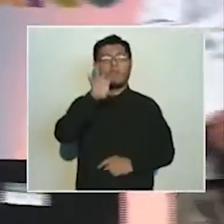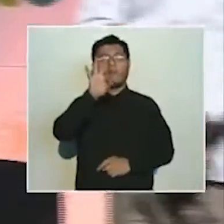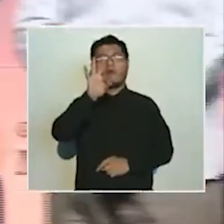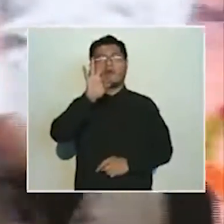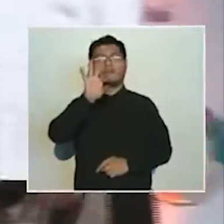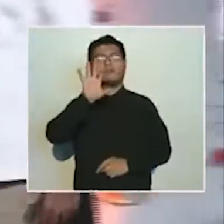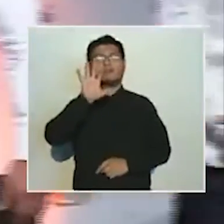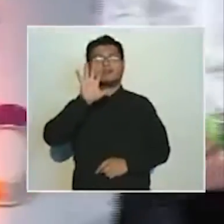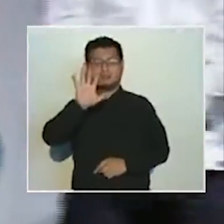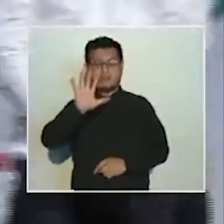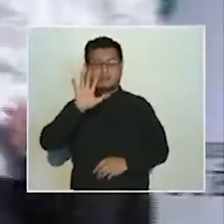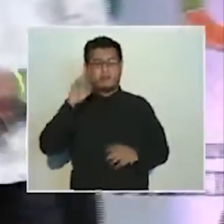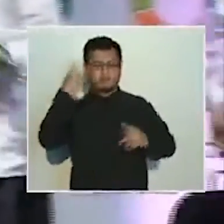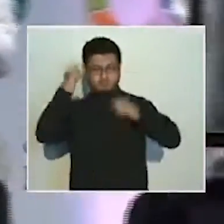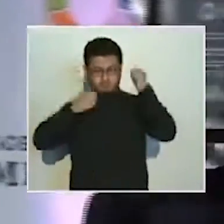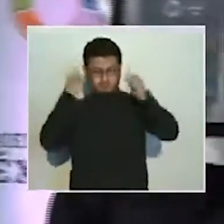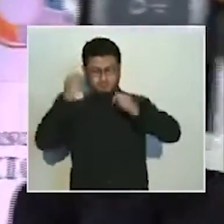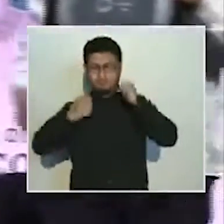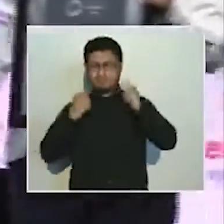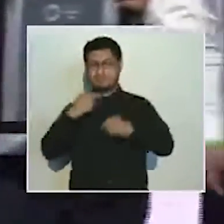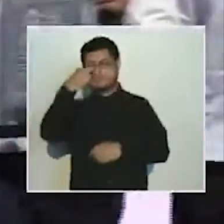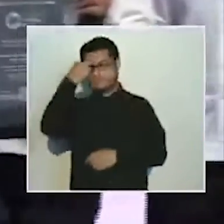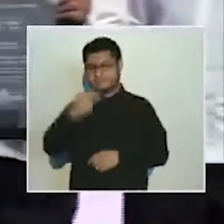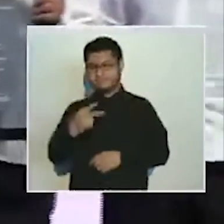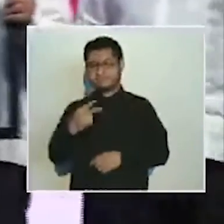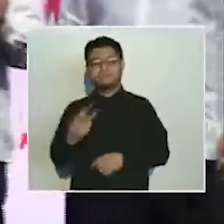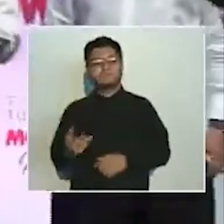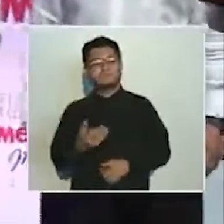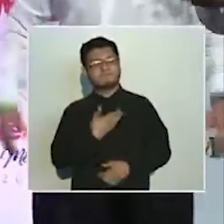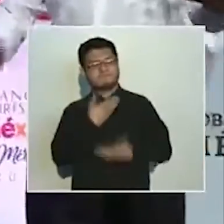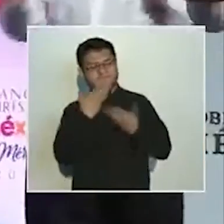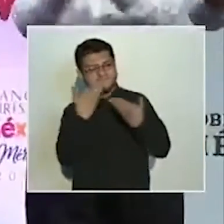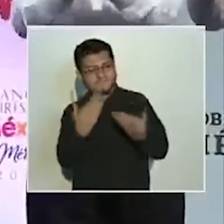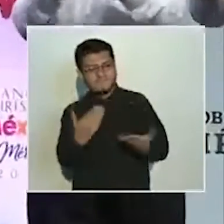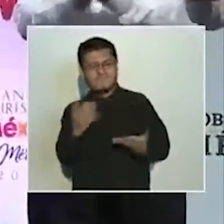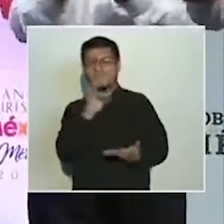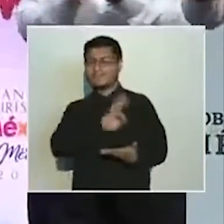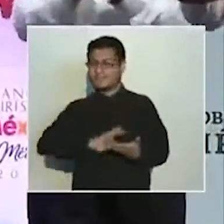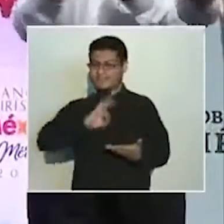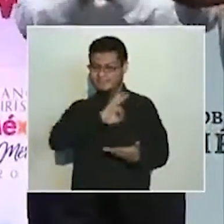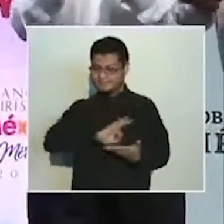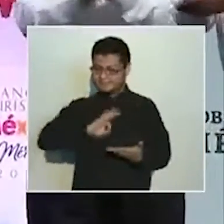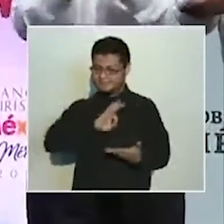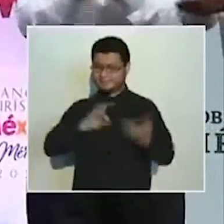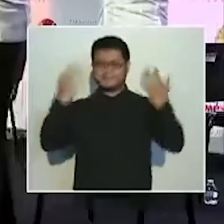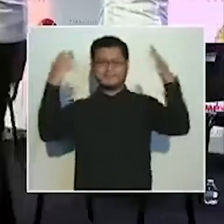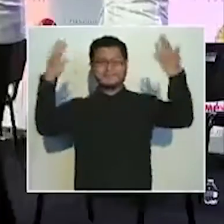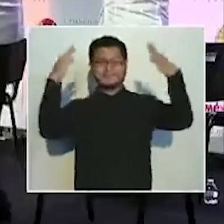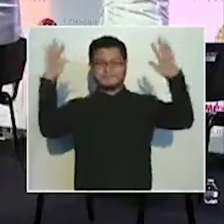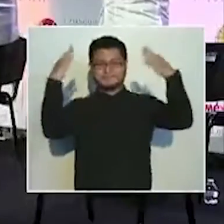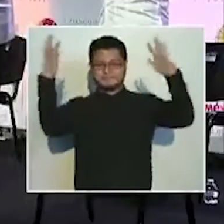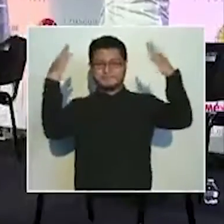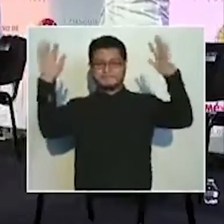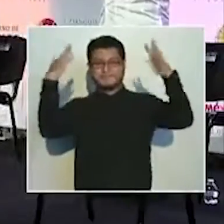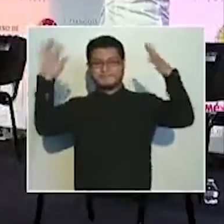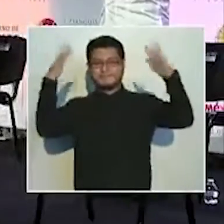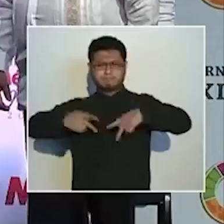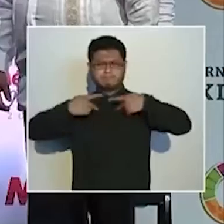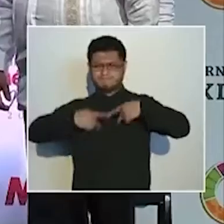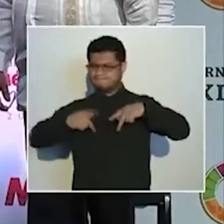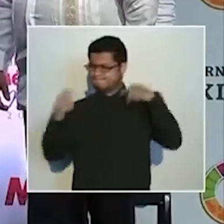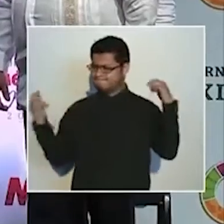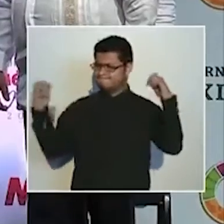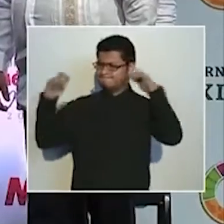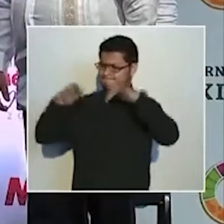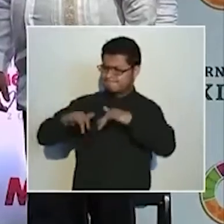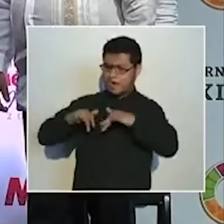entregaron también reconocimientos a personalidades destacadas en el sector turístico nacional por su trayectoria y su labor por mantener el nombre, la